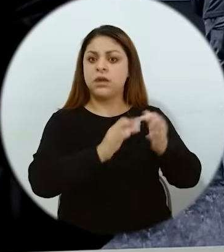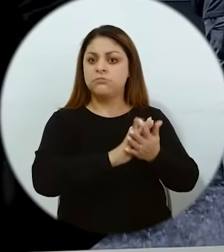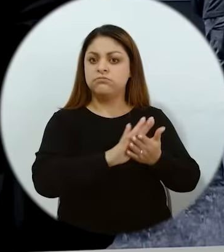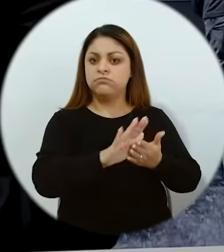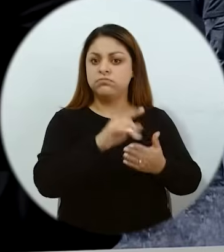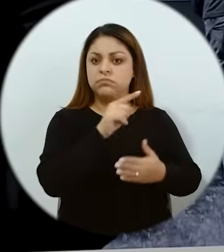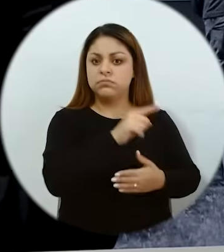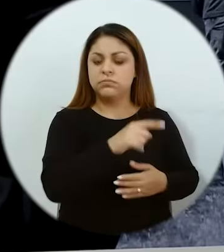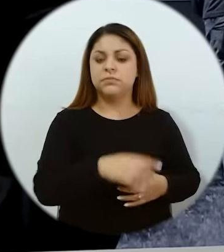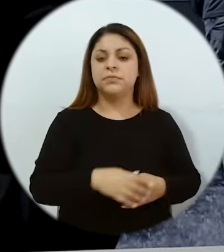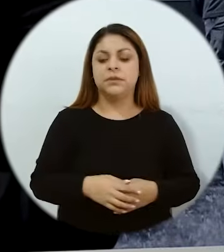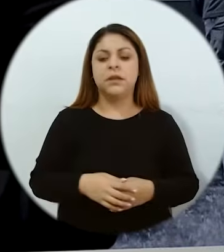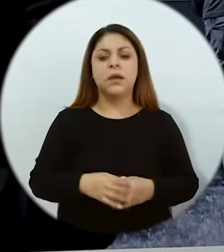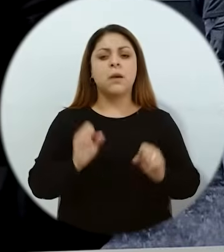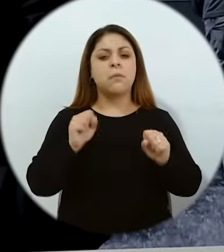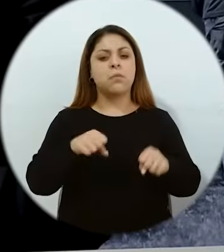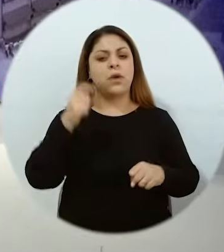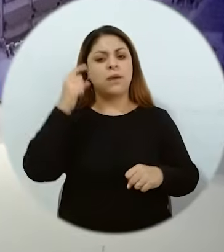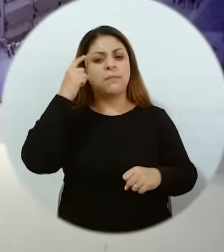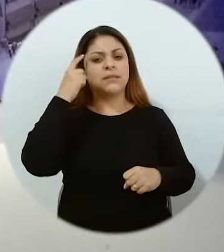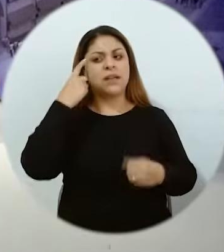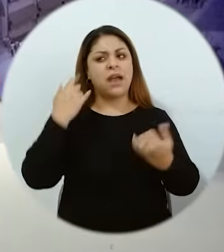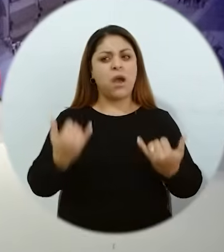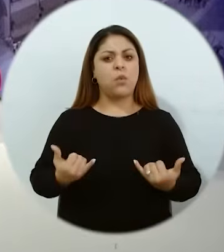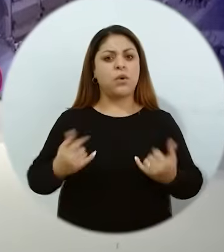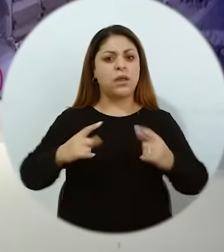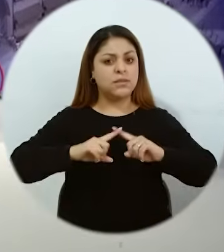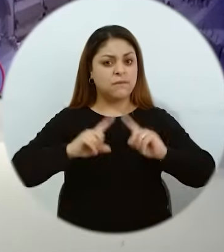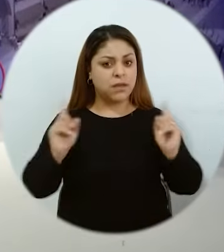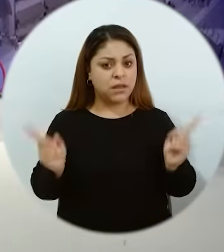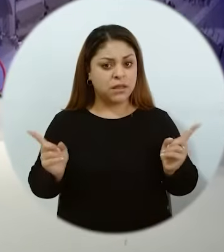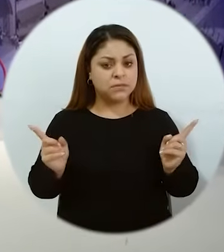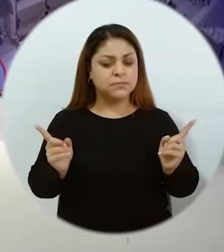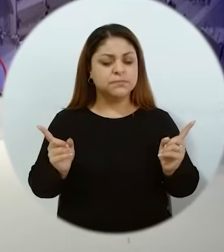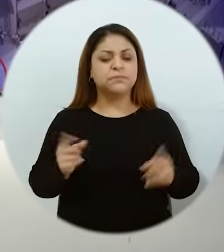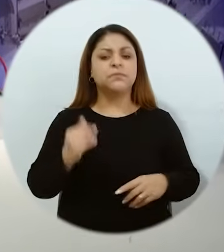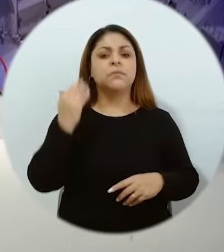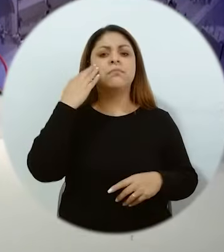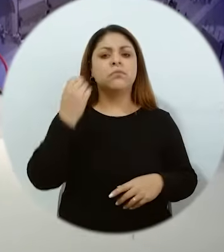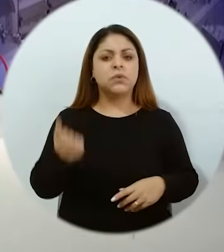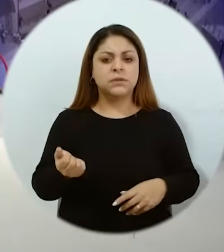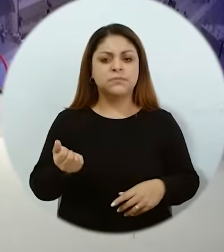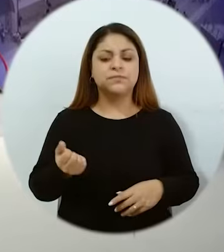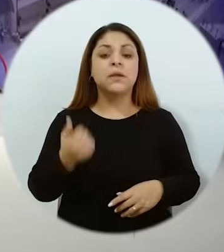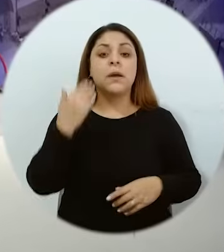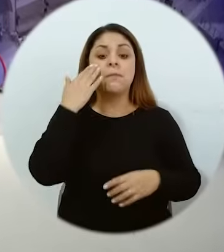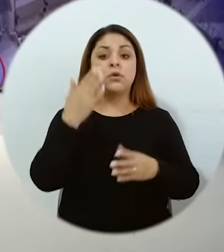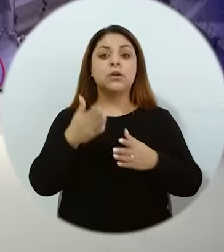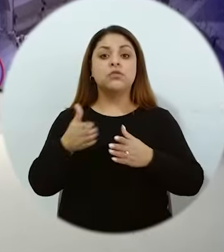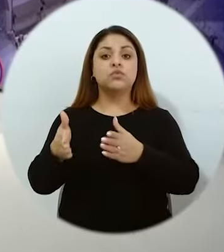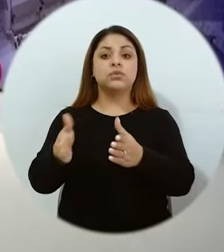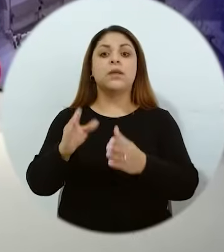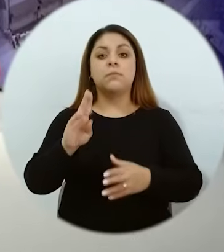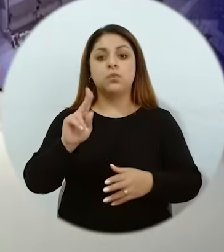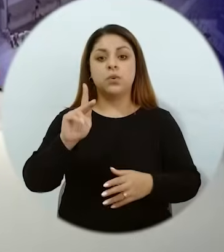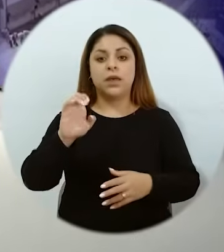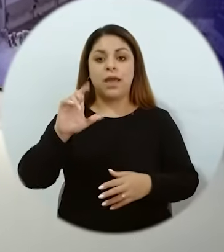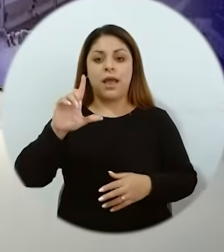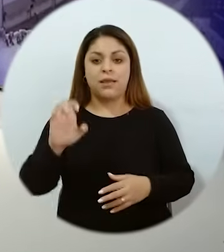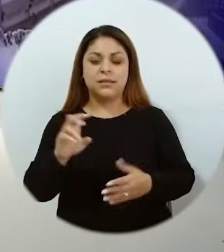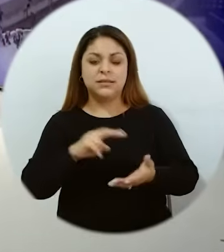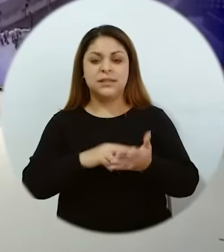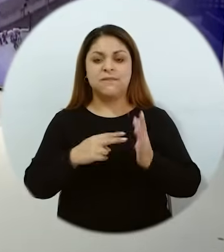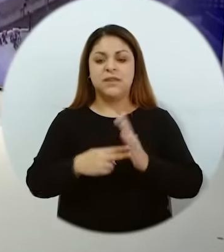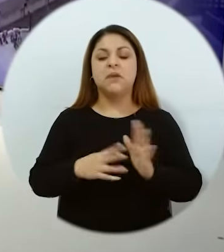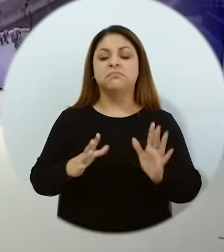un poder judicial decente, podemos pensar que ahora es diferente. ¿Por qué? Porque la ruta Bukele